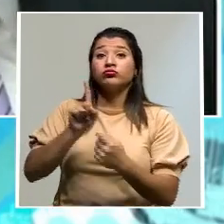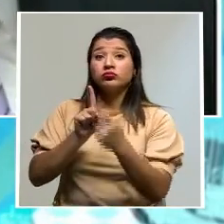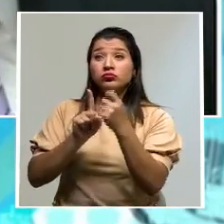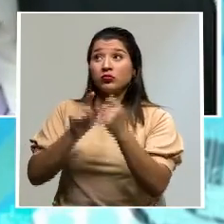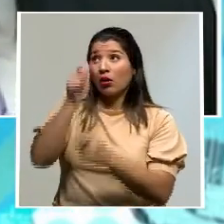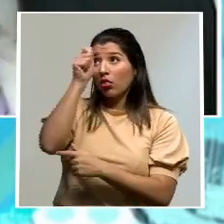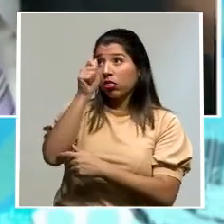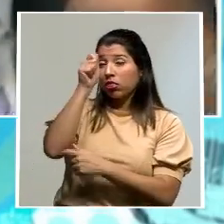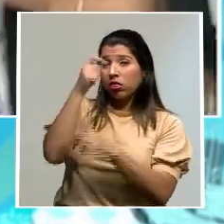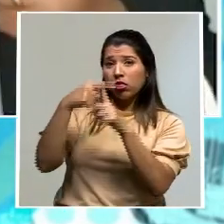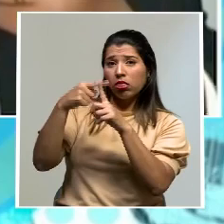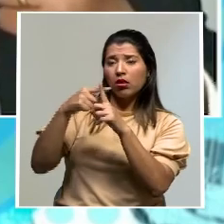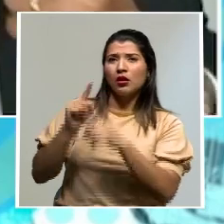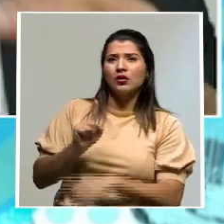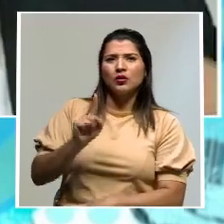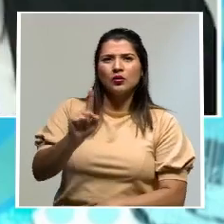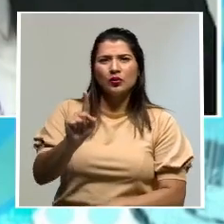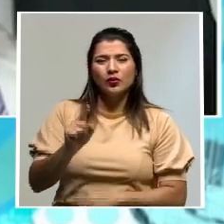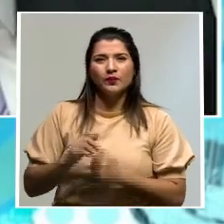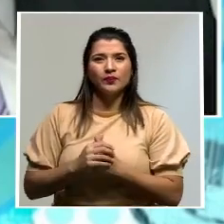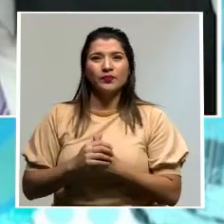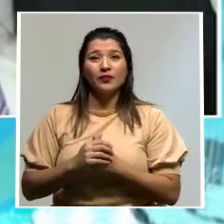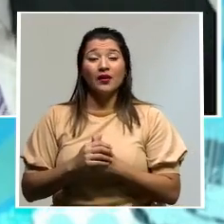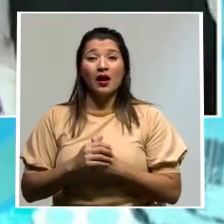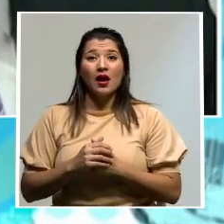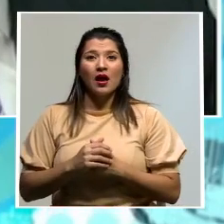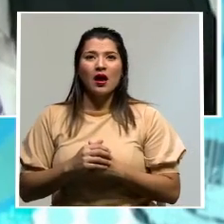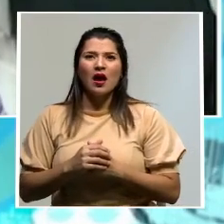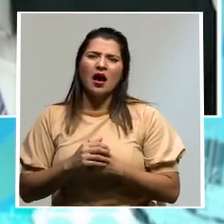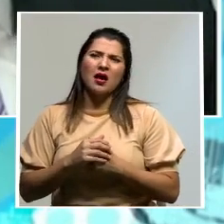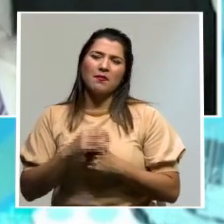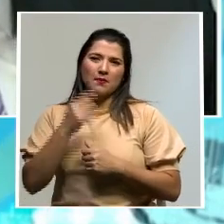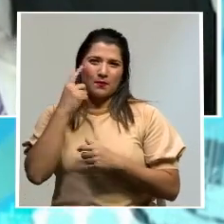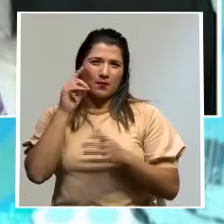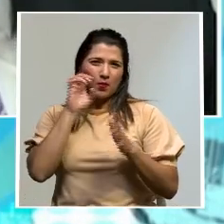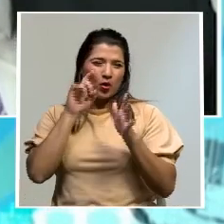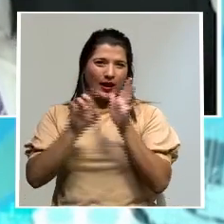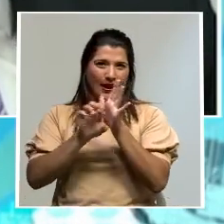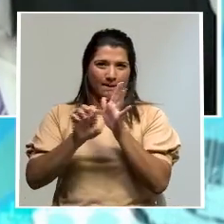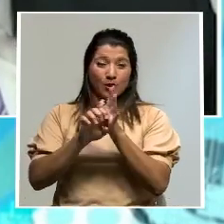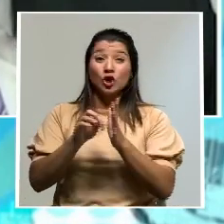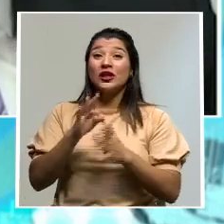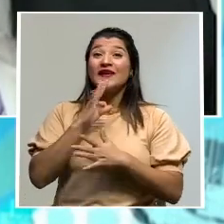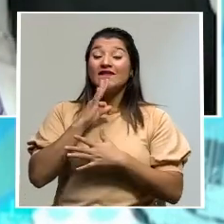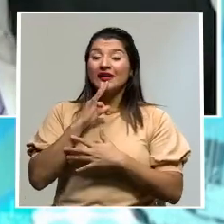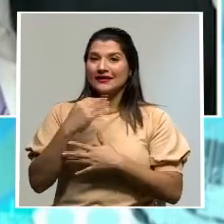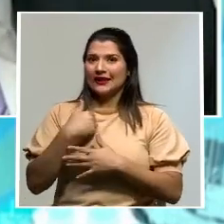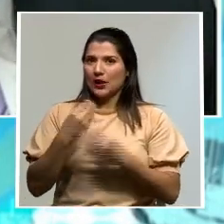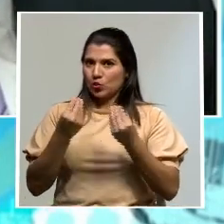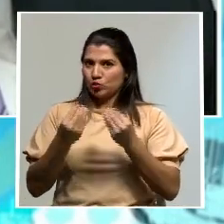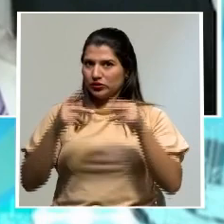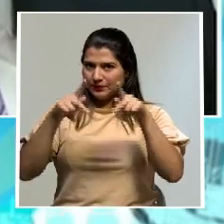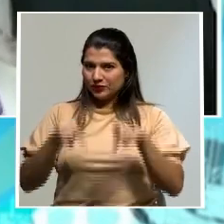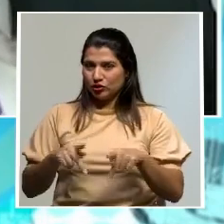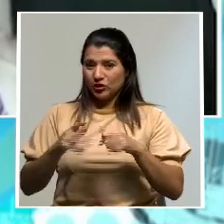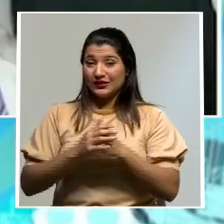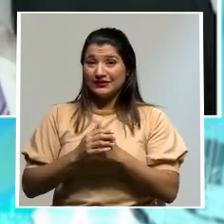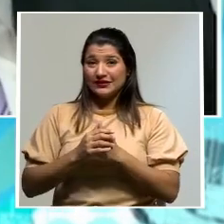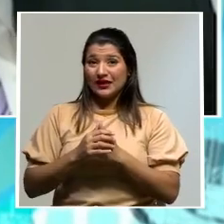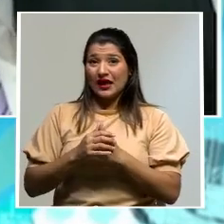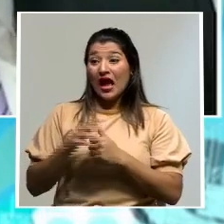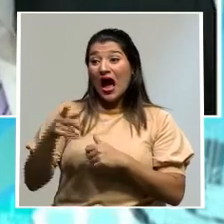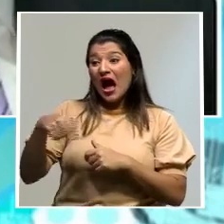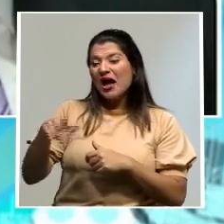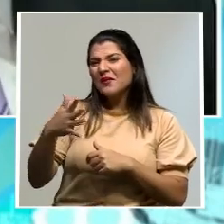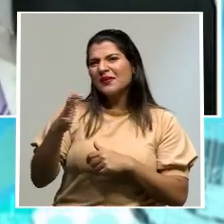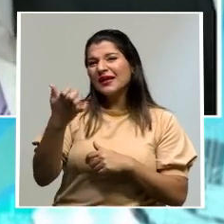no estamos hablando de un centro o dos de votación, estamos hablando en el caso de Tibás, que es el cantón con mayor densidad, estamos hablando de 15